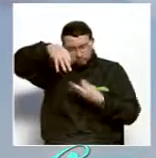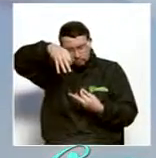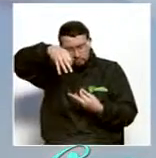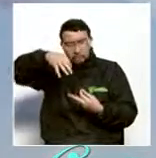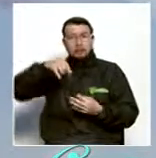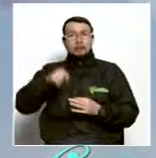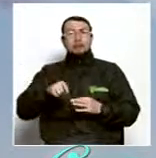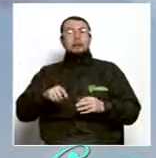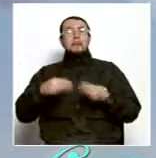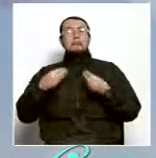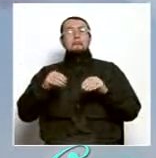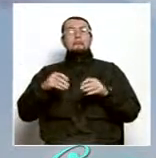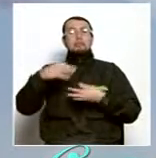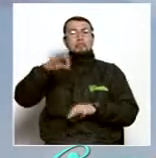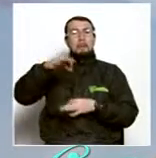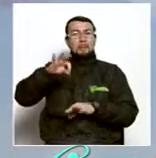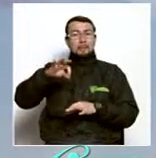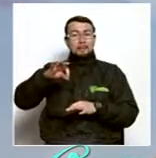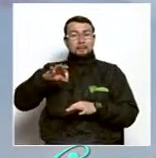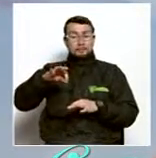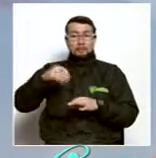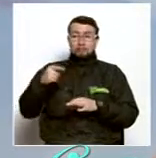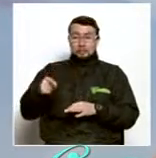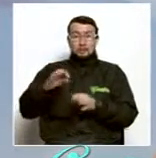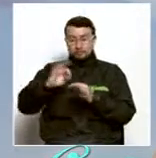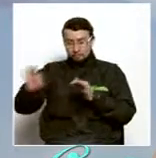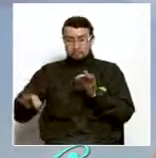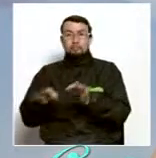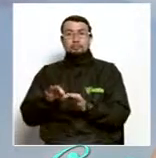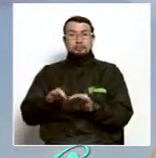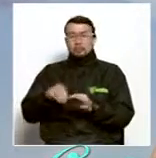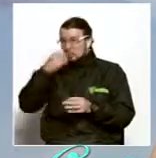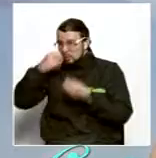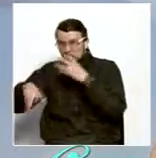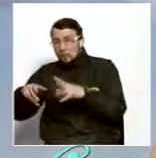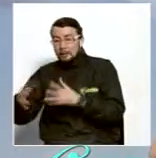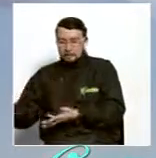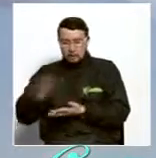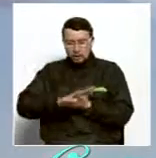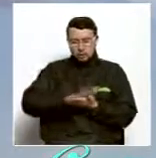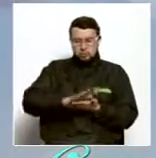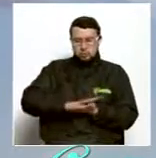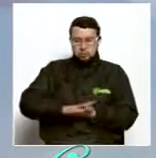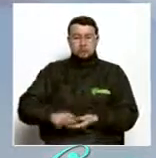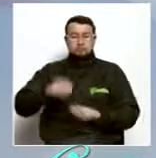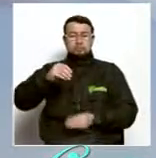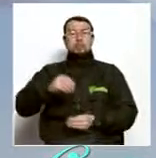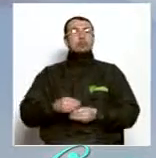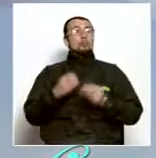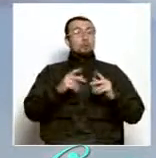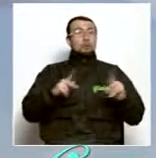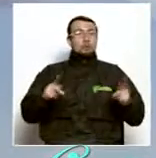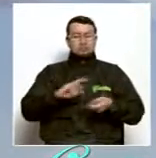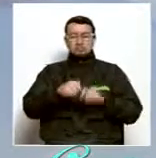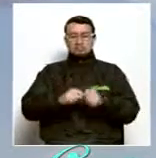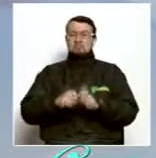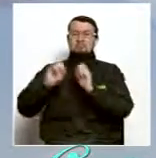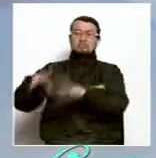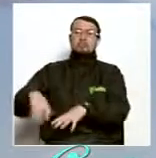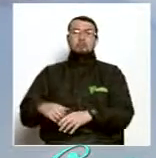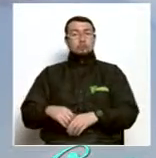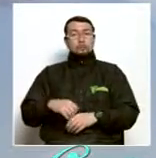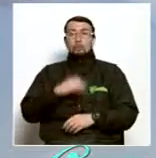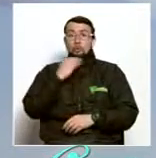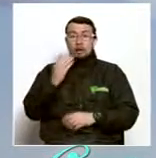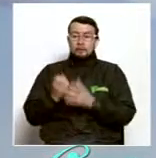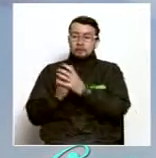papel reciclado. Y eso, a eso tenemos que llegar. La gente coge y acaba papeles y no saben que están acabando con